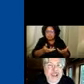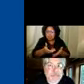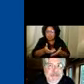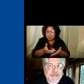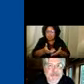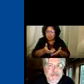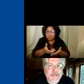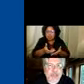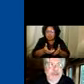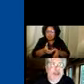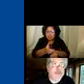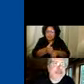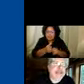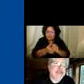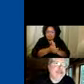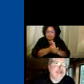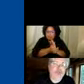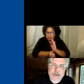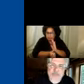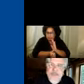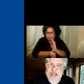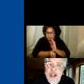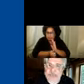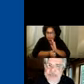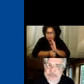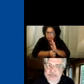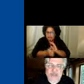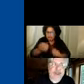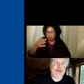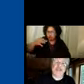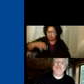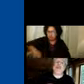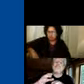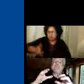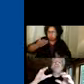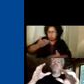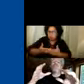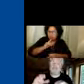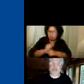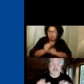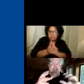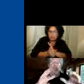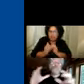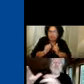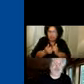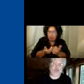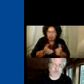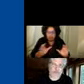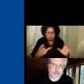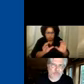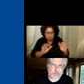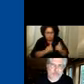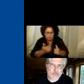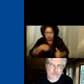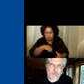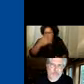cómo es que ellos pueden llegar a tener competencia o lograr competencia? luego cómo pueden